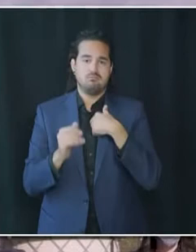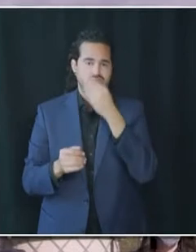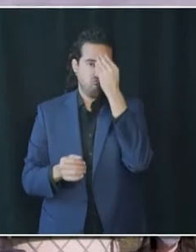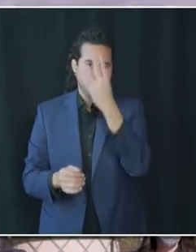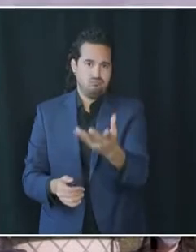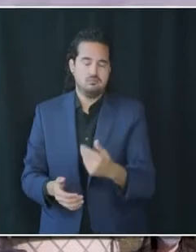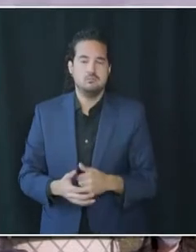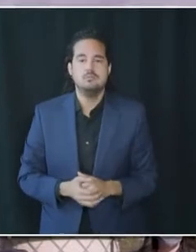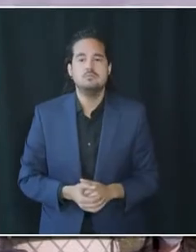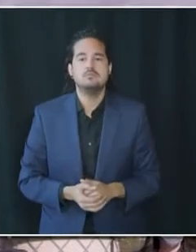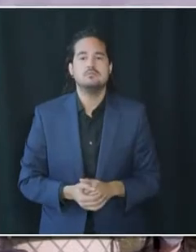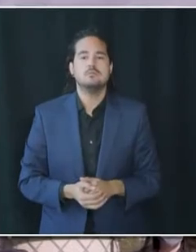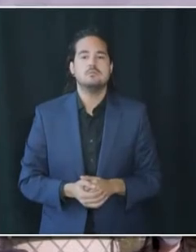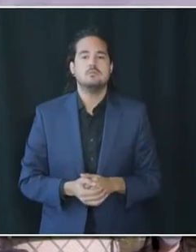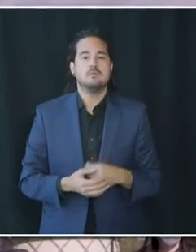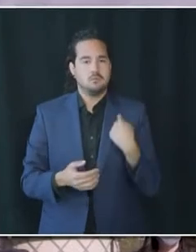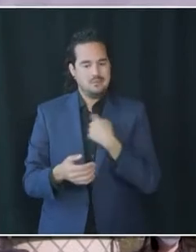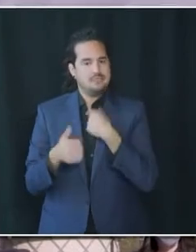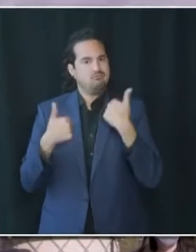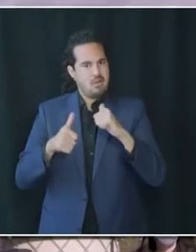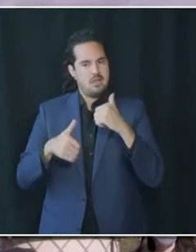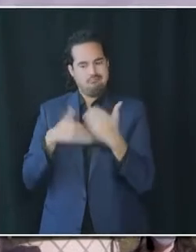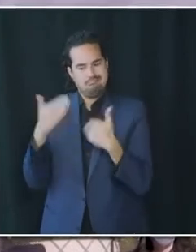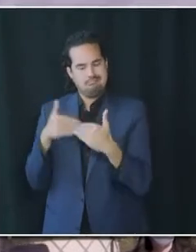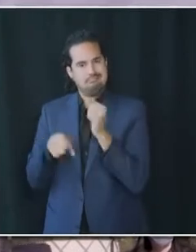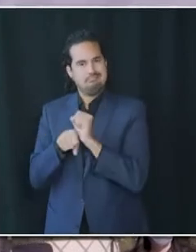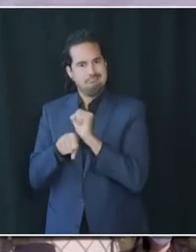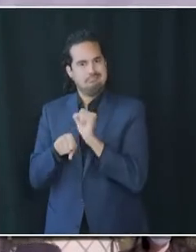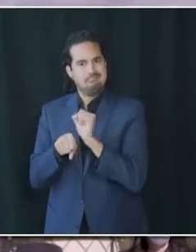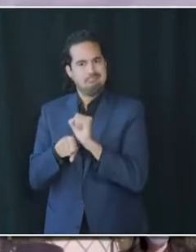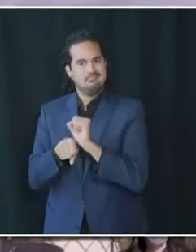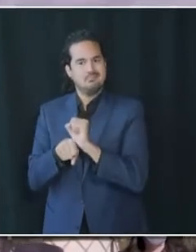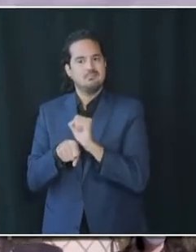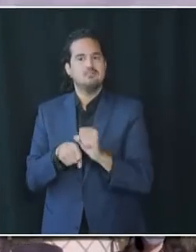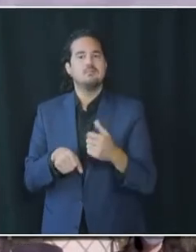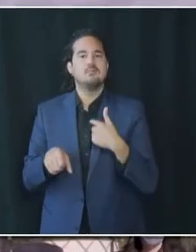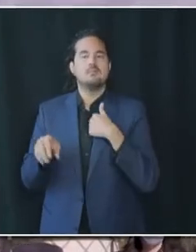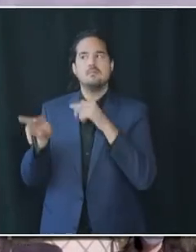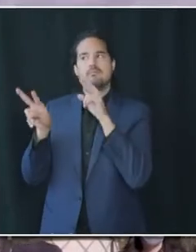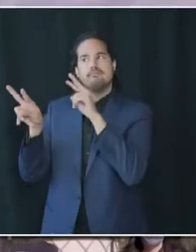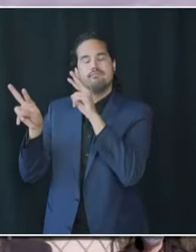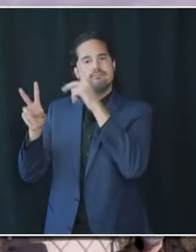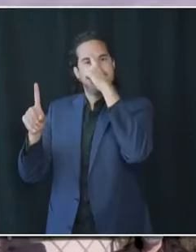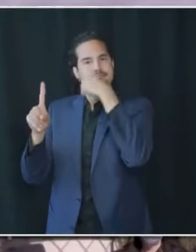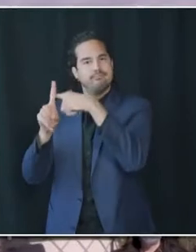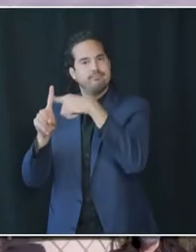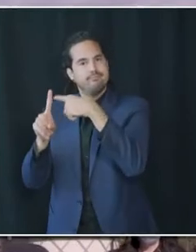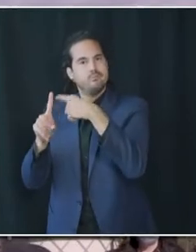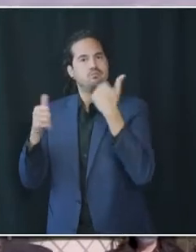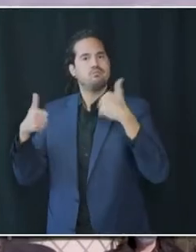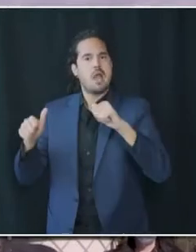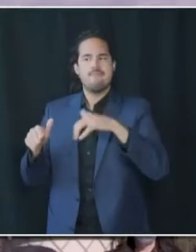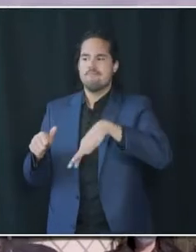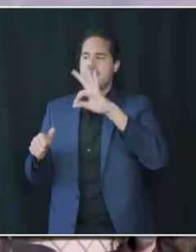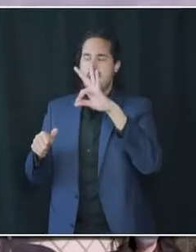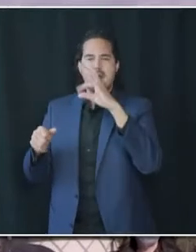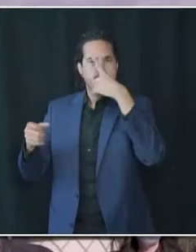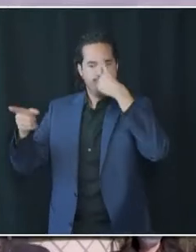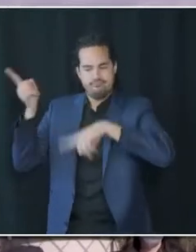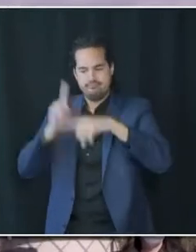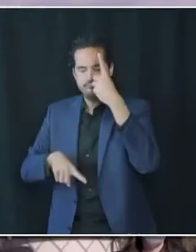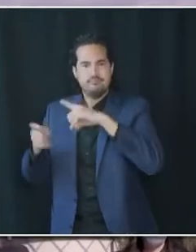y tengo esperanzas sinceramente tengo esperanzas de que podremos encontrar a un